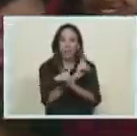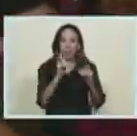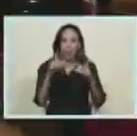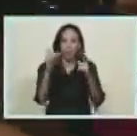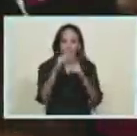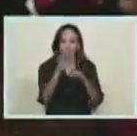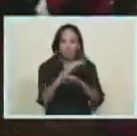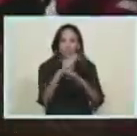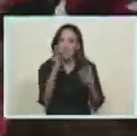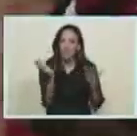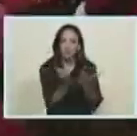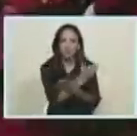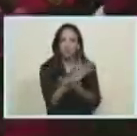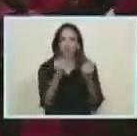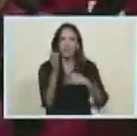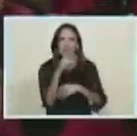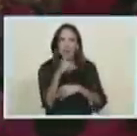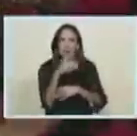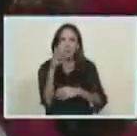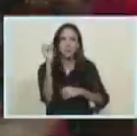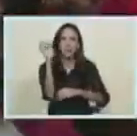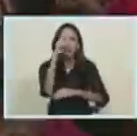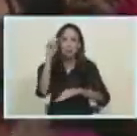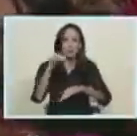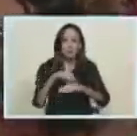falta, no existe.